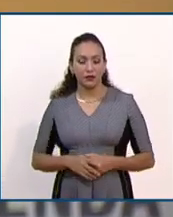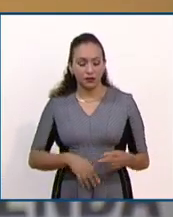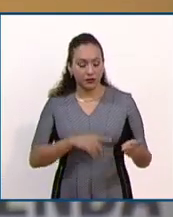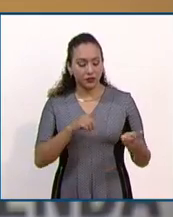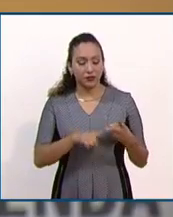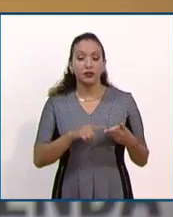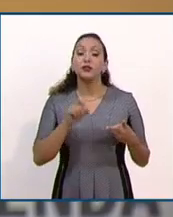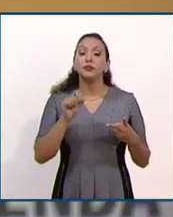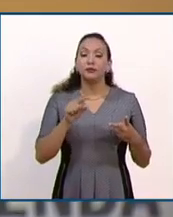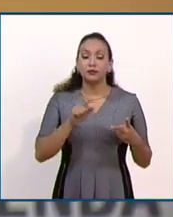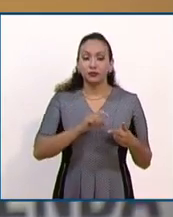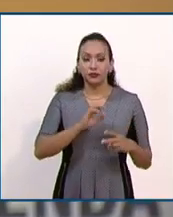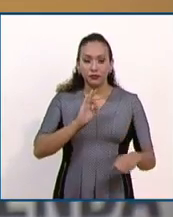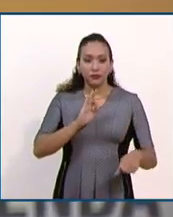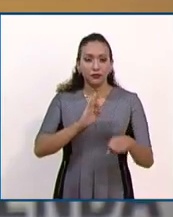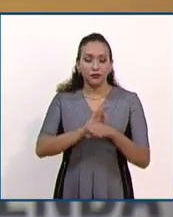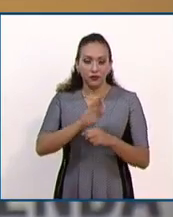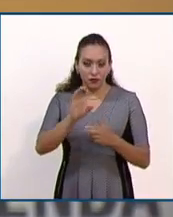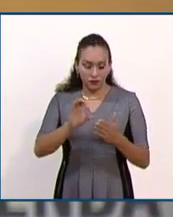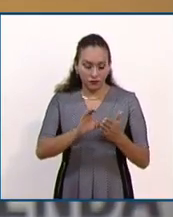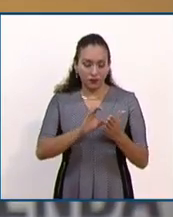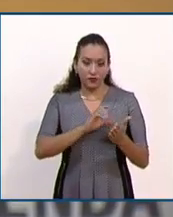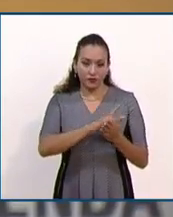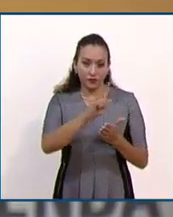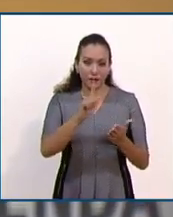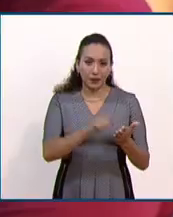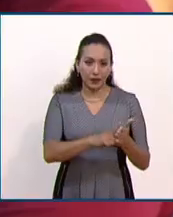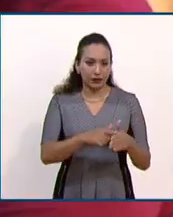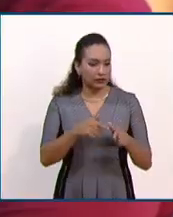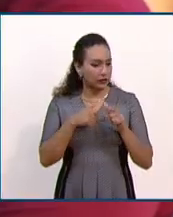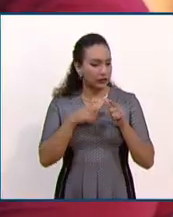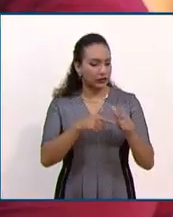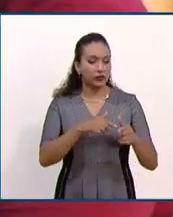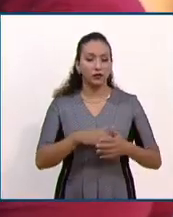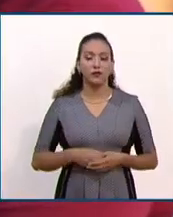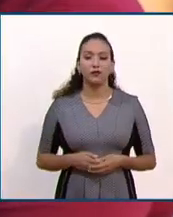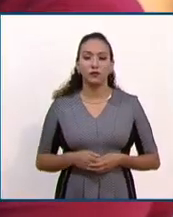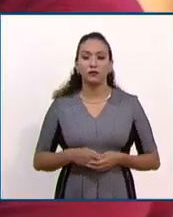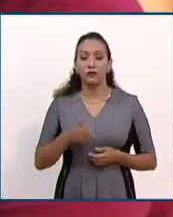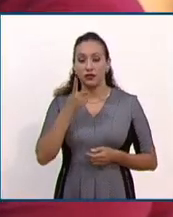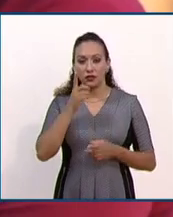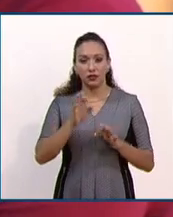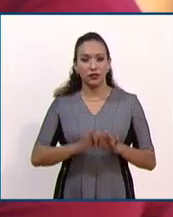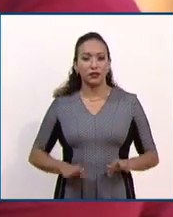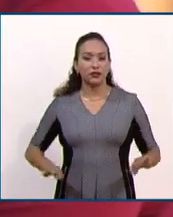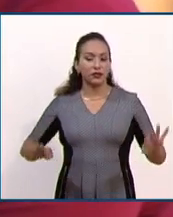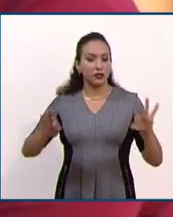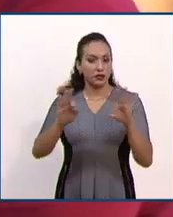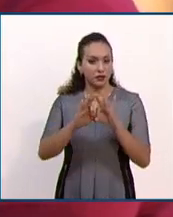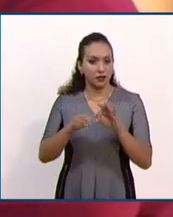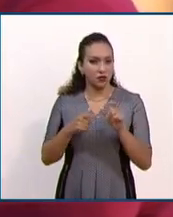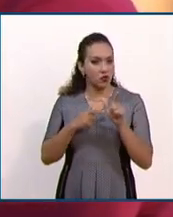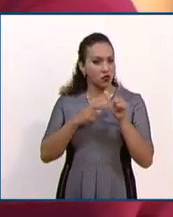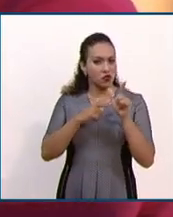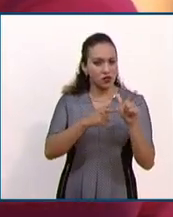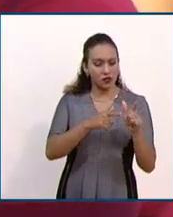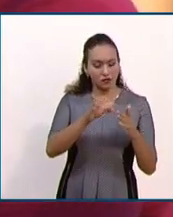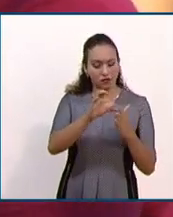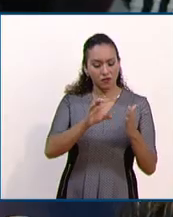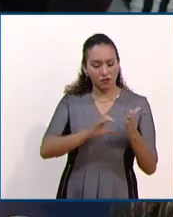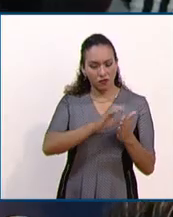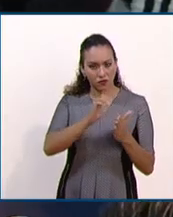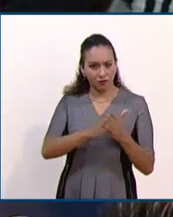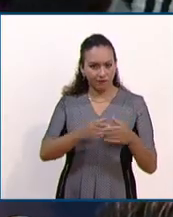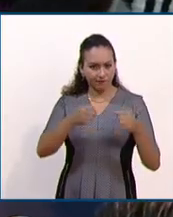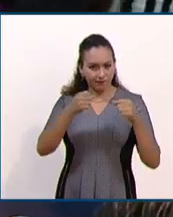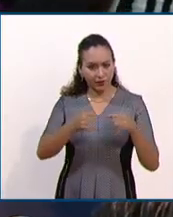otro, protege la vigencia de la Constitución. Resaltó la importancia de mantener un Estado constitucional de derecho fuerte